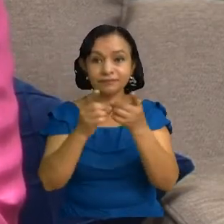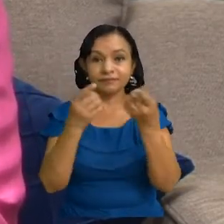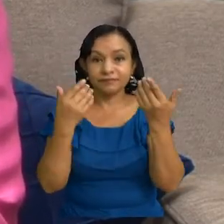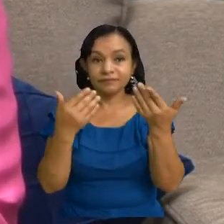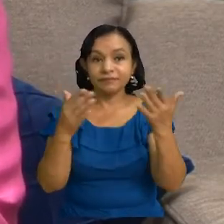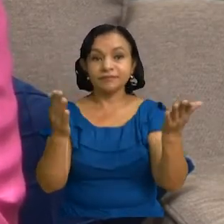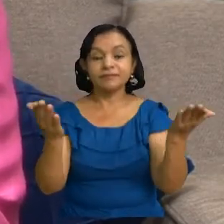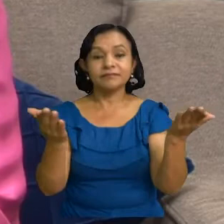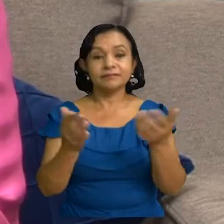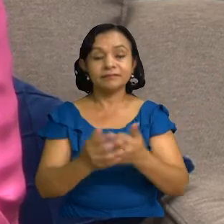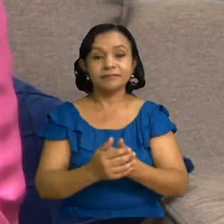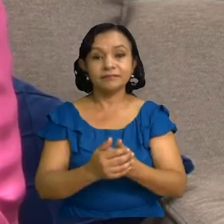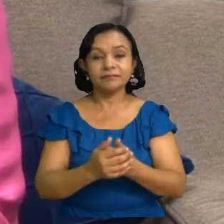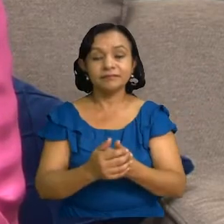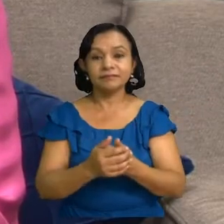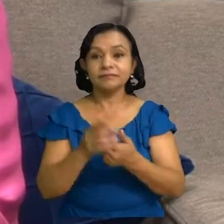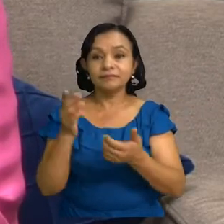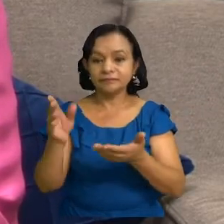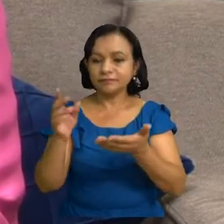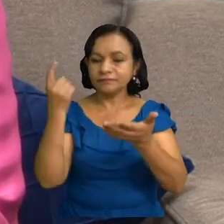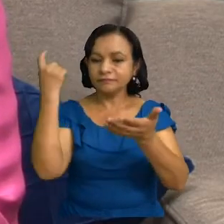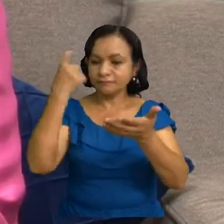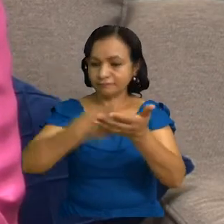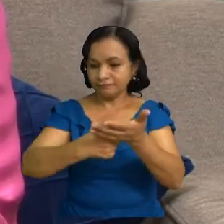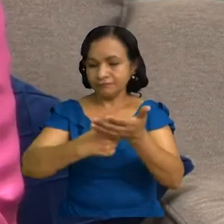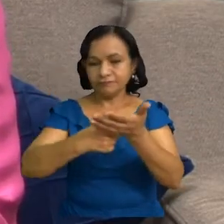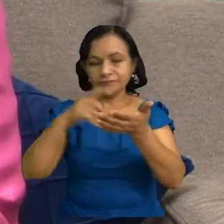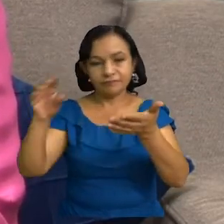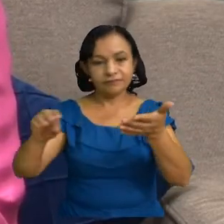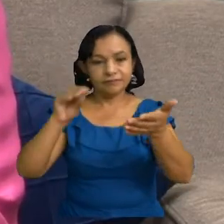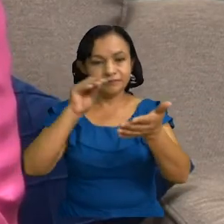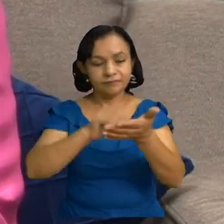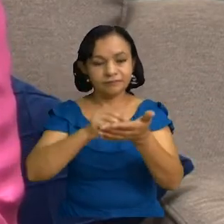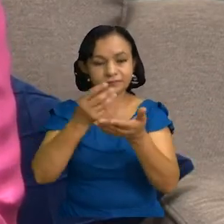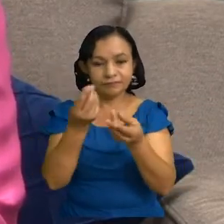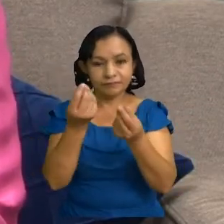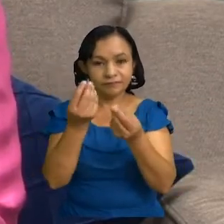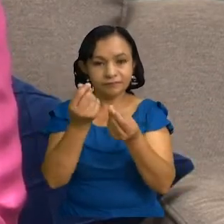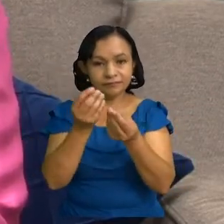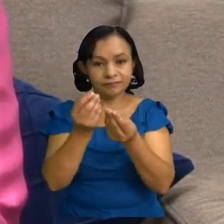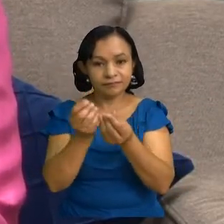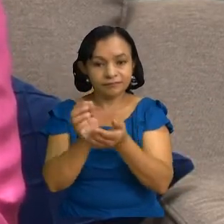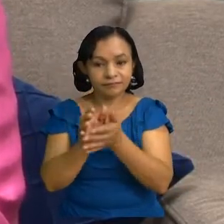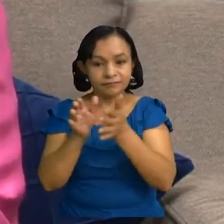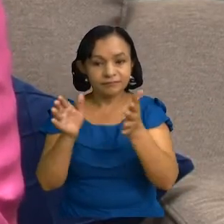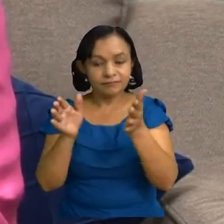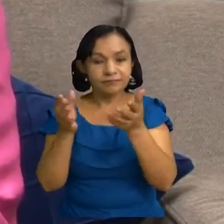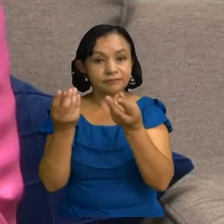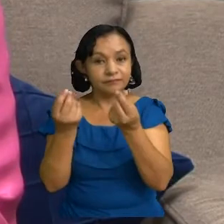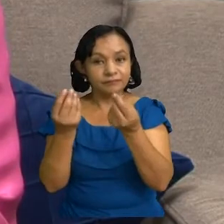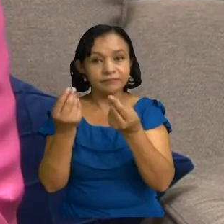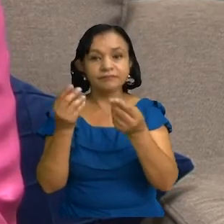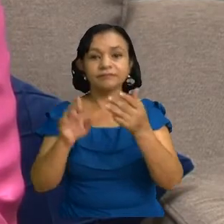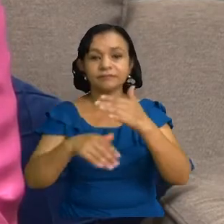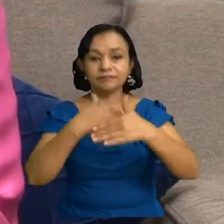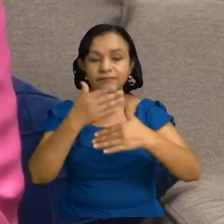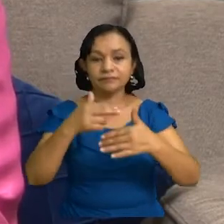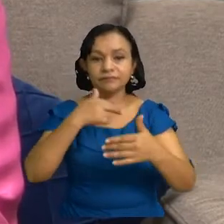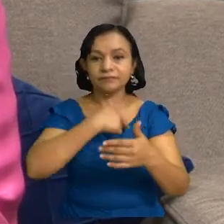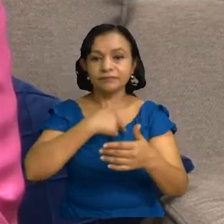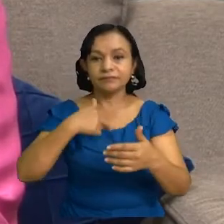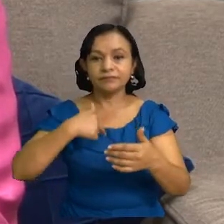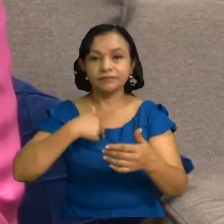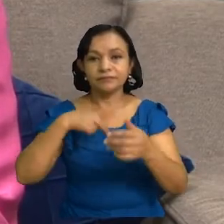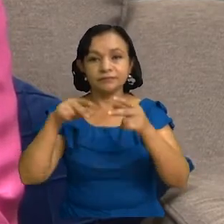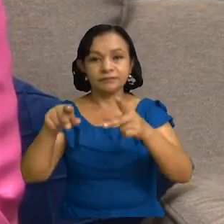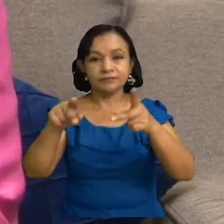administrativo y se les ha establecido una multa pues este fondo se viene alimentando con esos recursos y queremos devolverlo a los